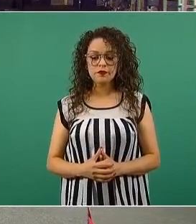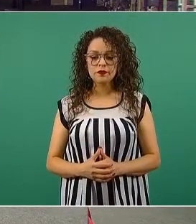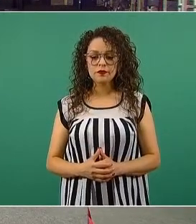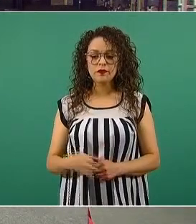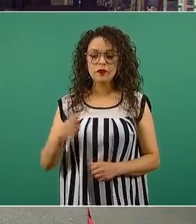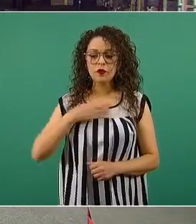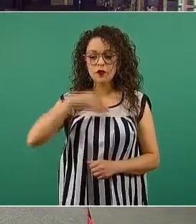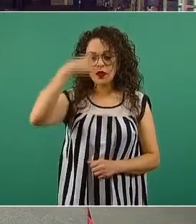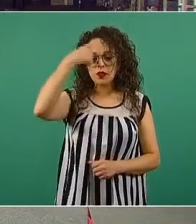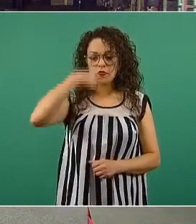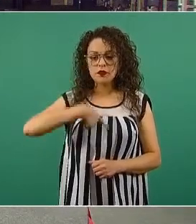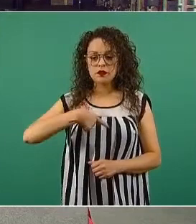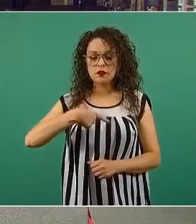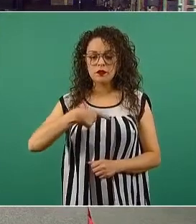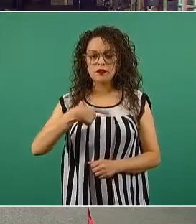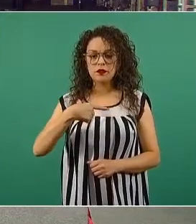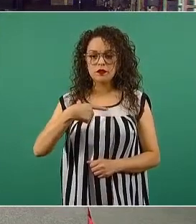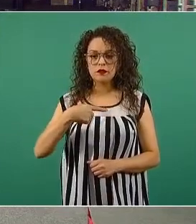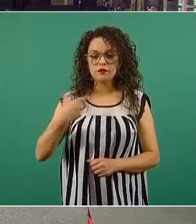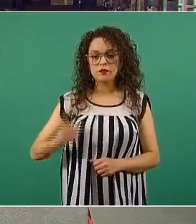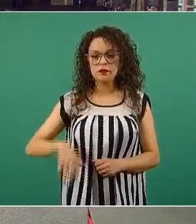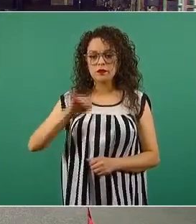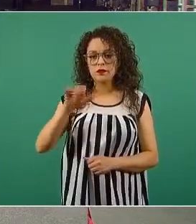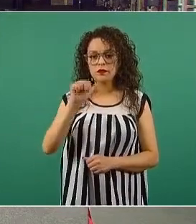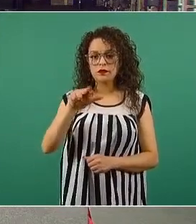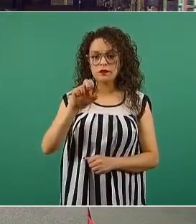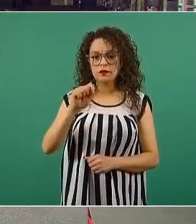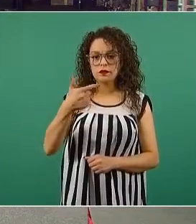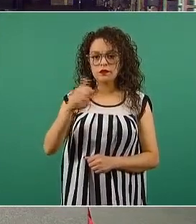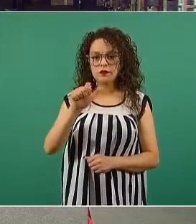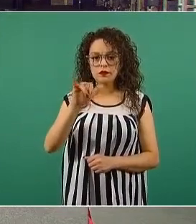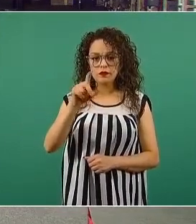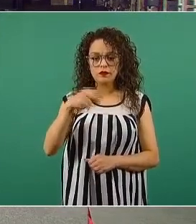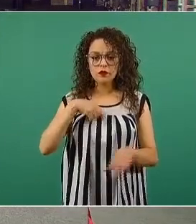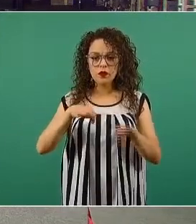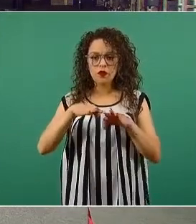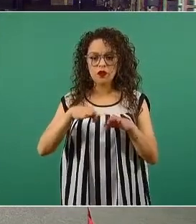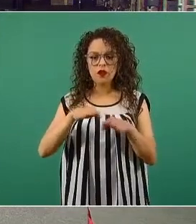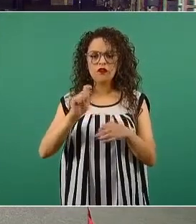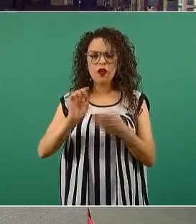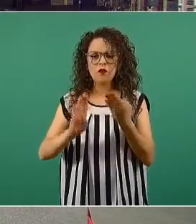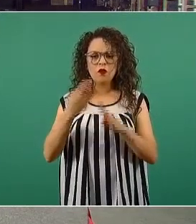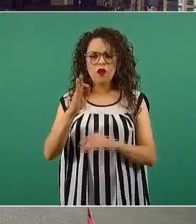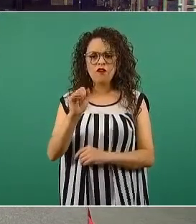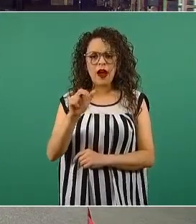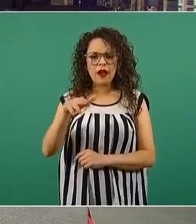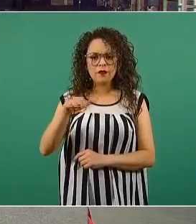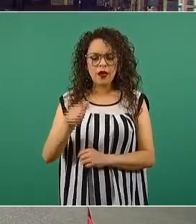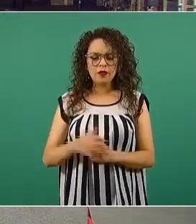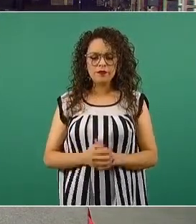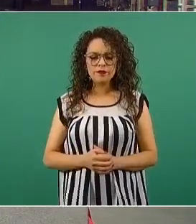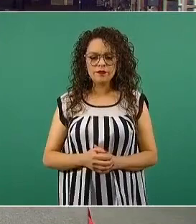Muy buenas noches, doctor. Janet Galindo, de Mundo Farma. Para el doctor Enrique, si me hace el favor,